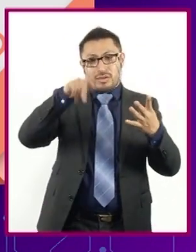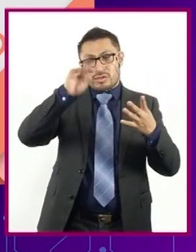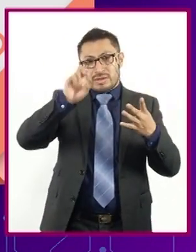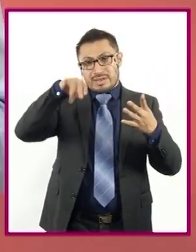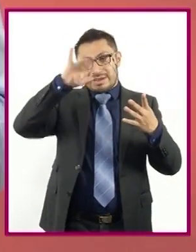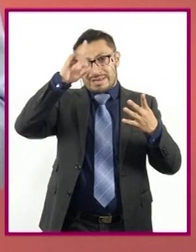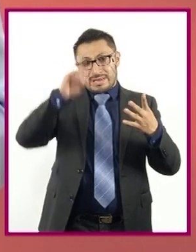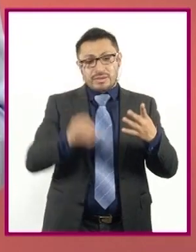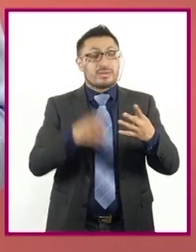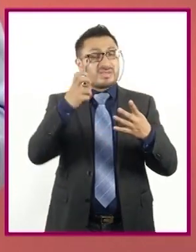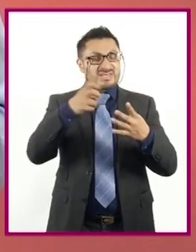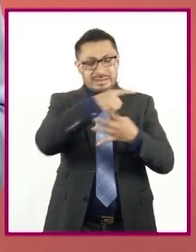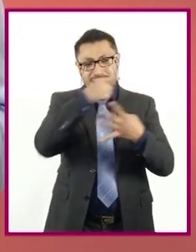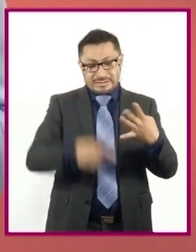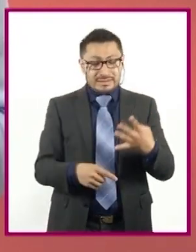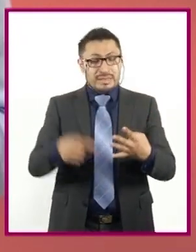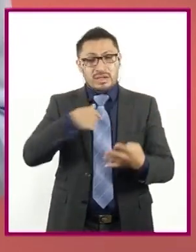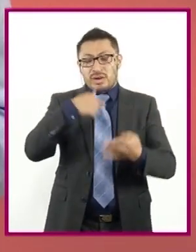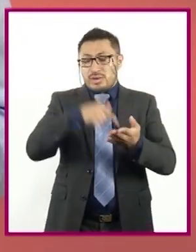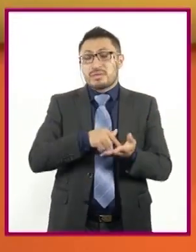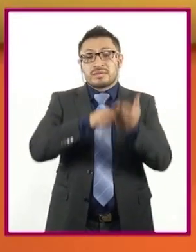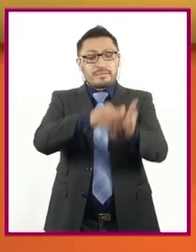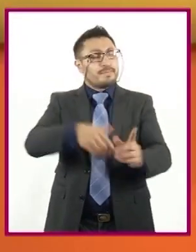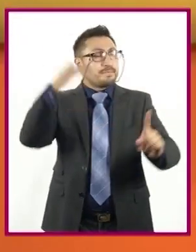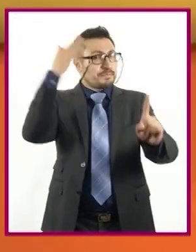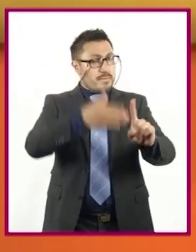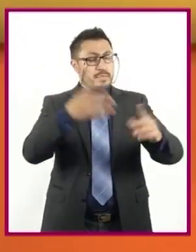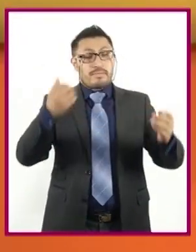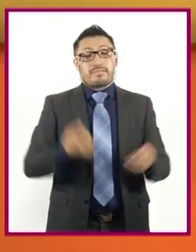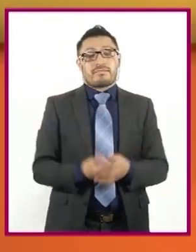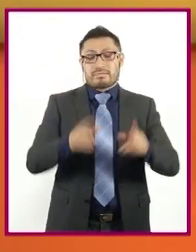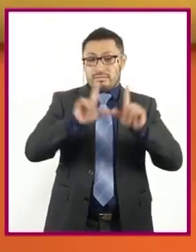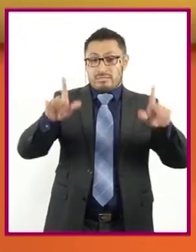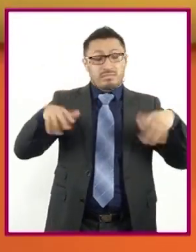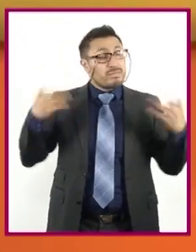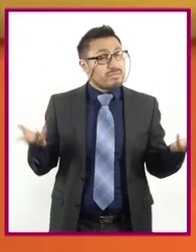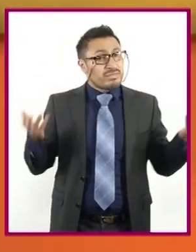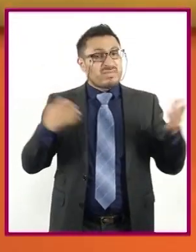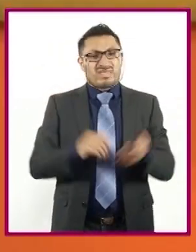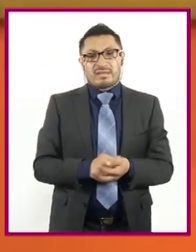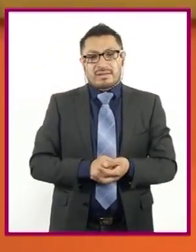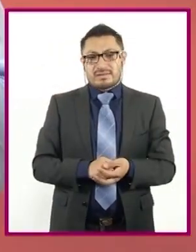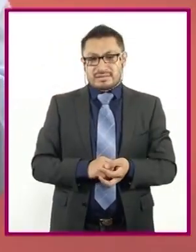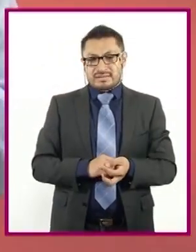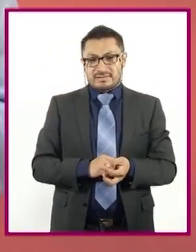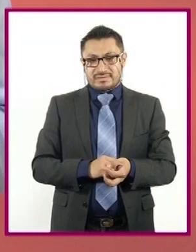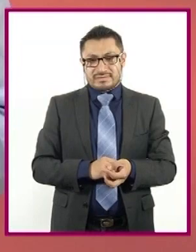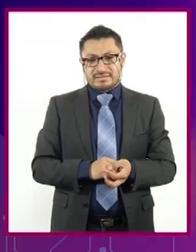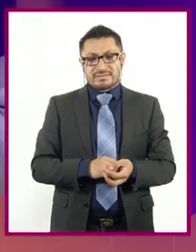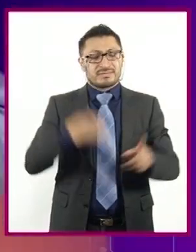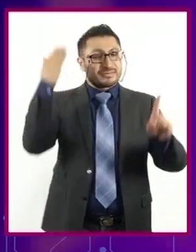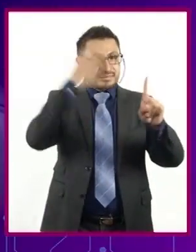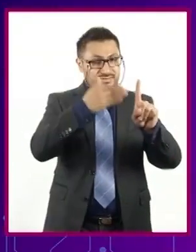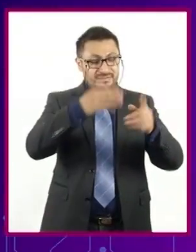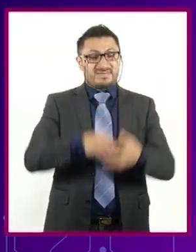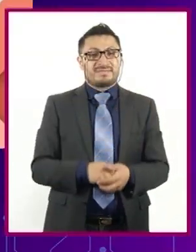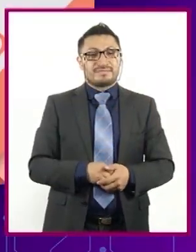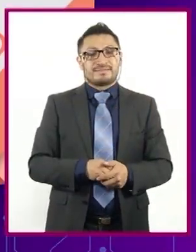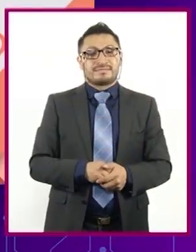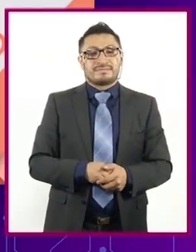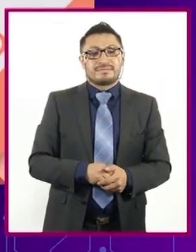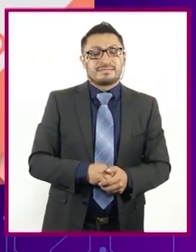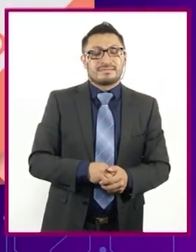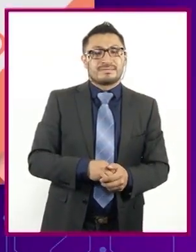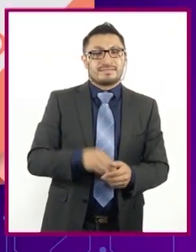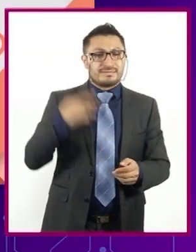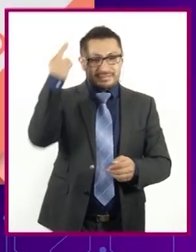información anterior, les propongo un reto. ¿Están listas y listos? Vayamos al reto. Observen